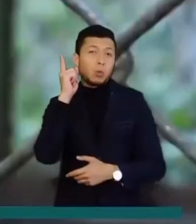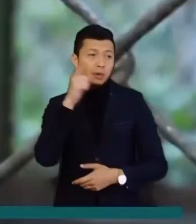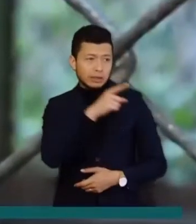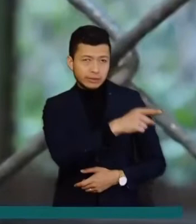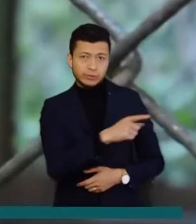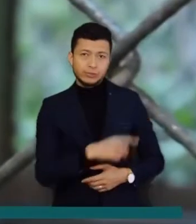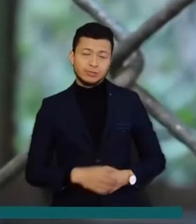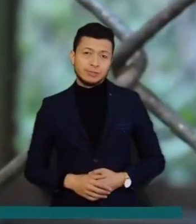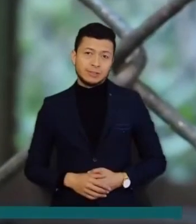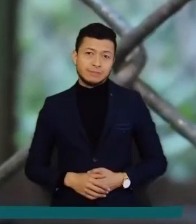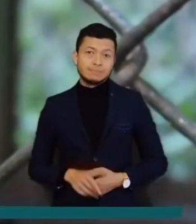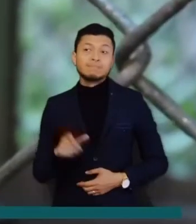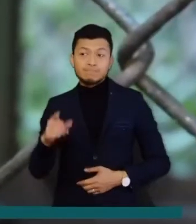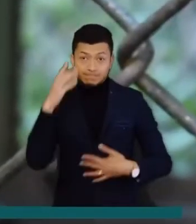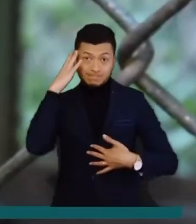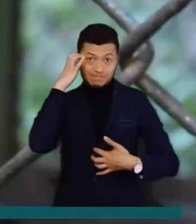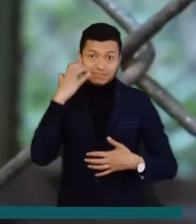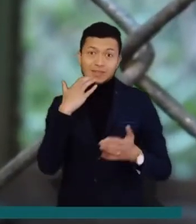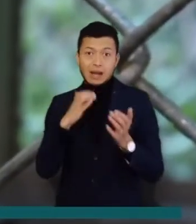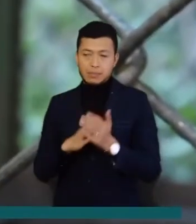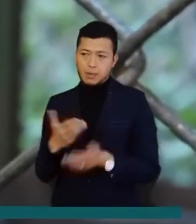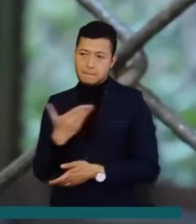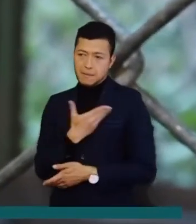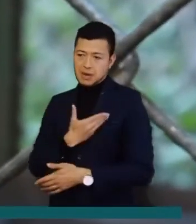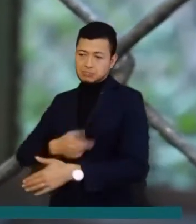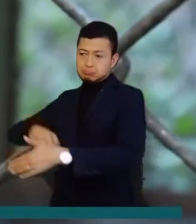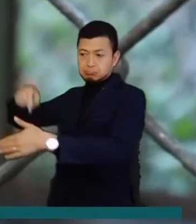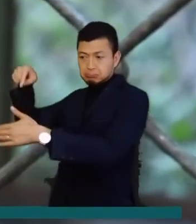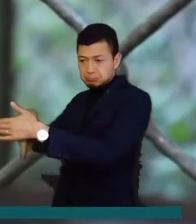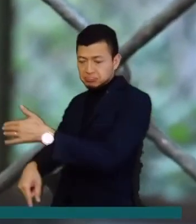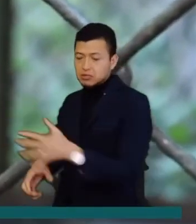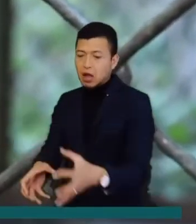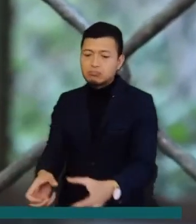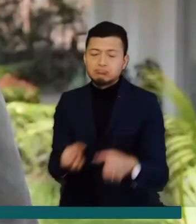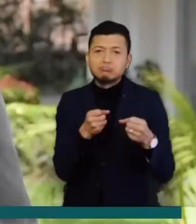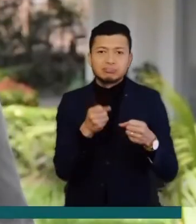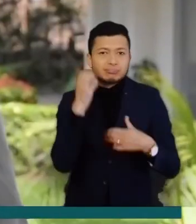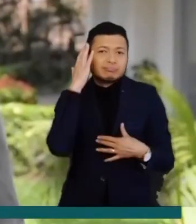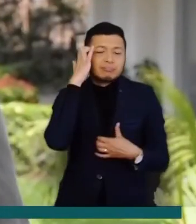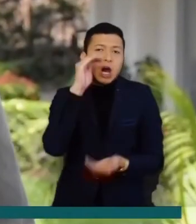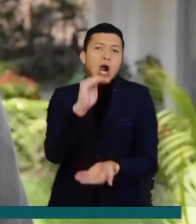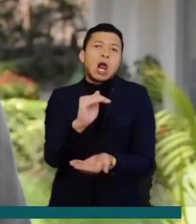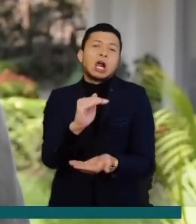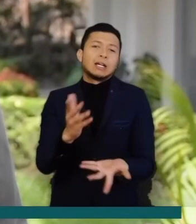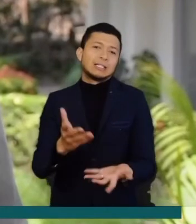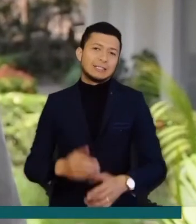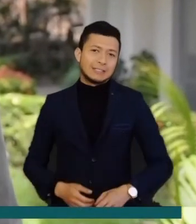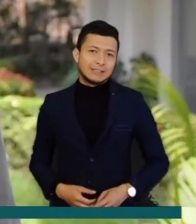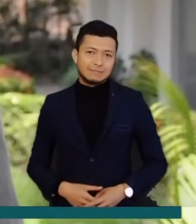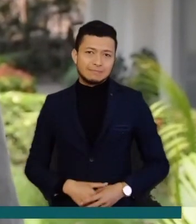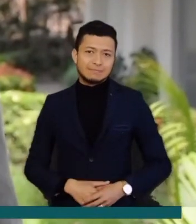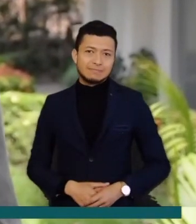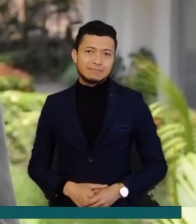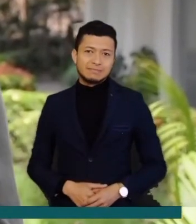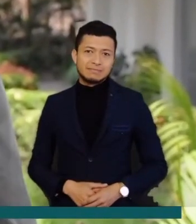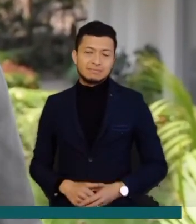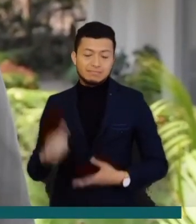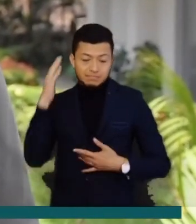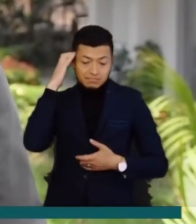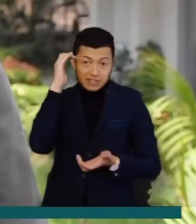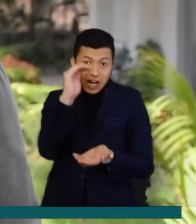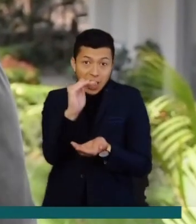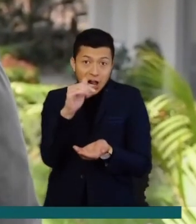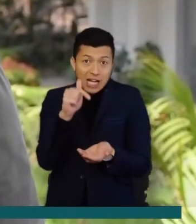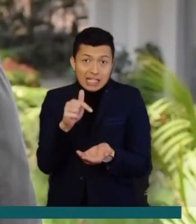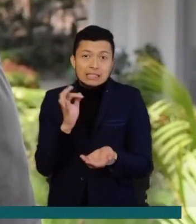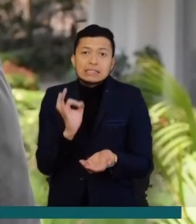los primates los captores matan a las madres para apoderarse de las crías en los primates cuando son muy pequeños están